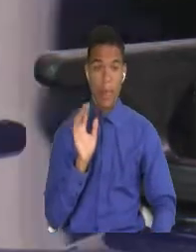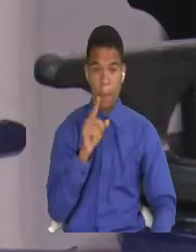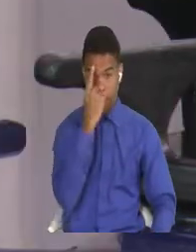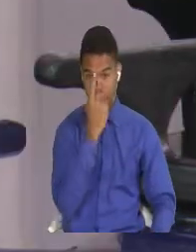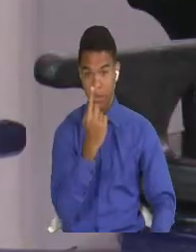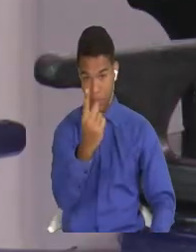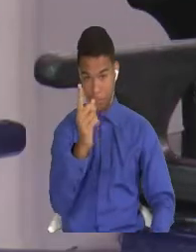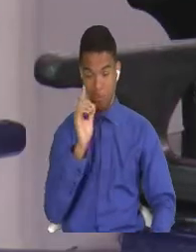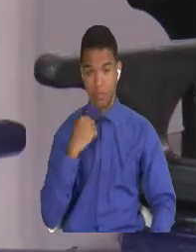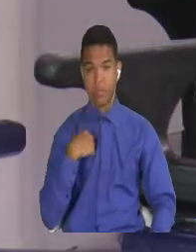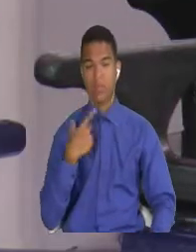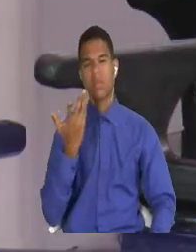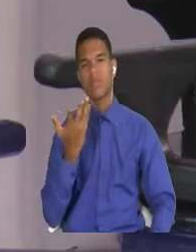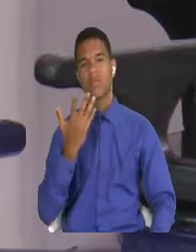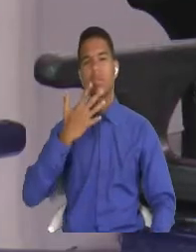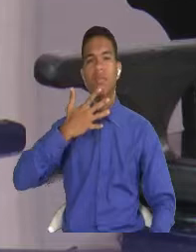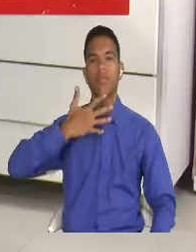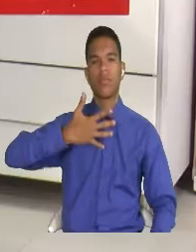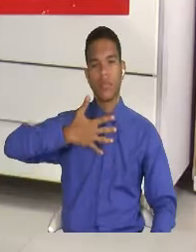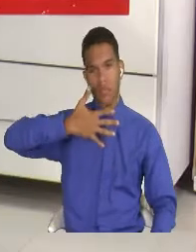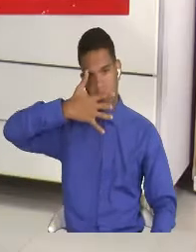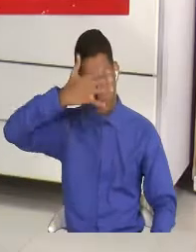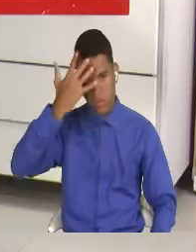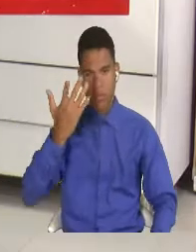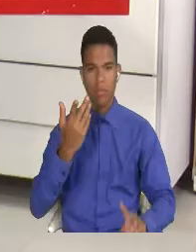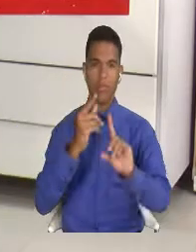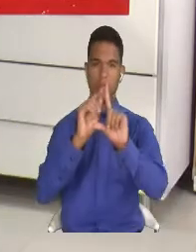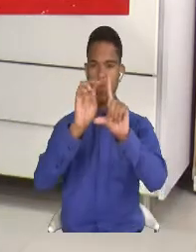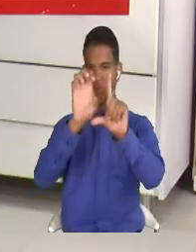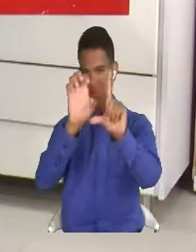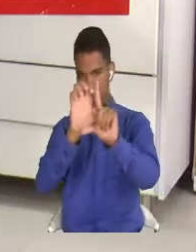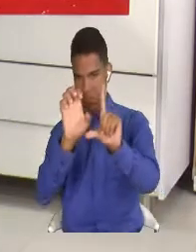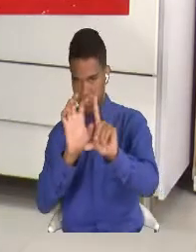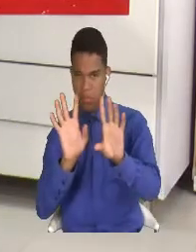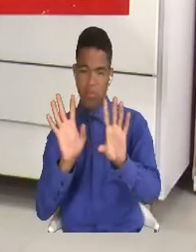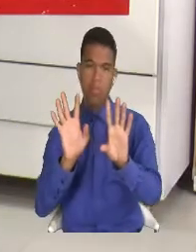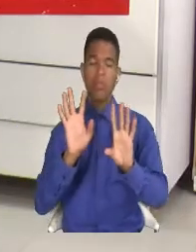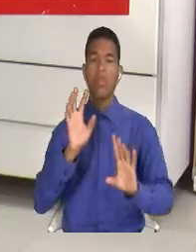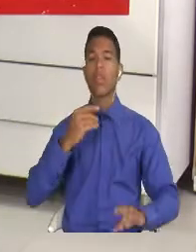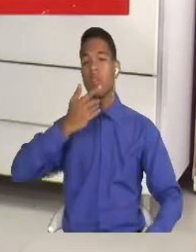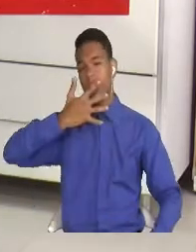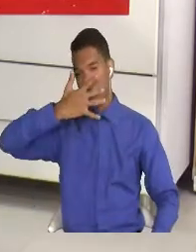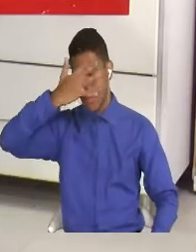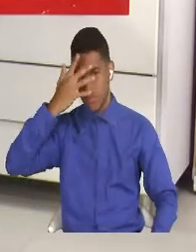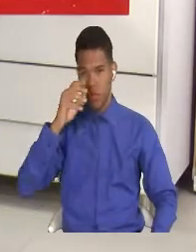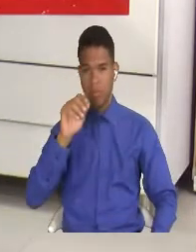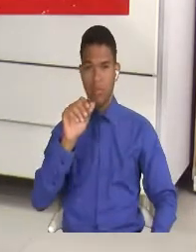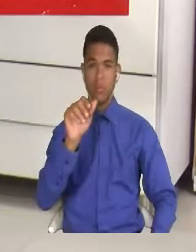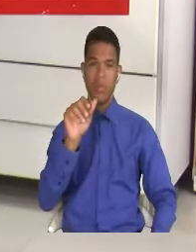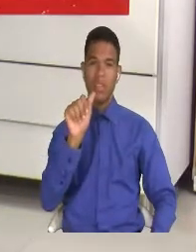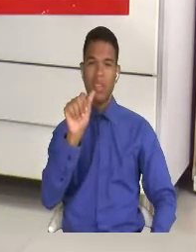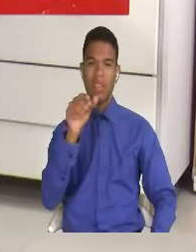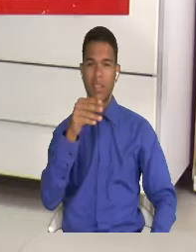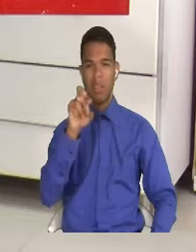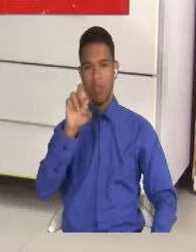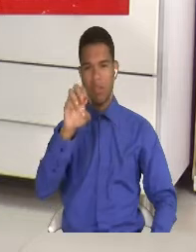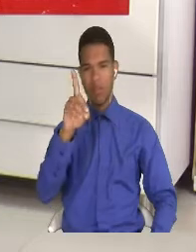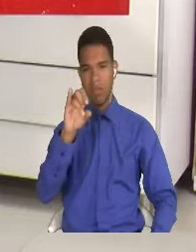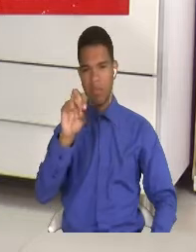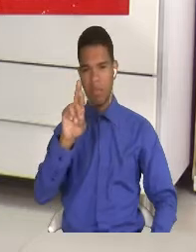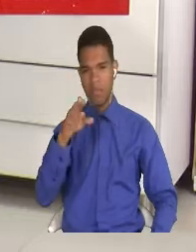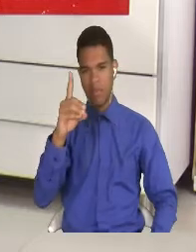pueden encontrar, por supuesto, a través de las pantallas de Enlace Televisión, pero también a través de nuestra fanpage de Facebook A Pedir de Boca, caramba, porque ahí pueden